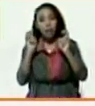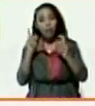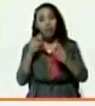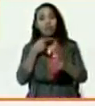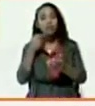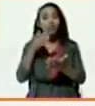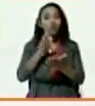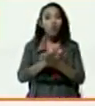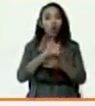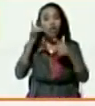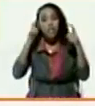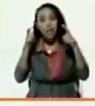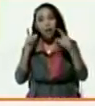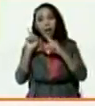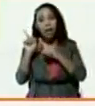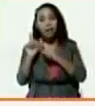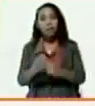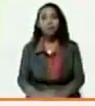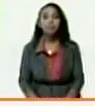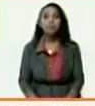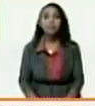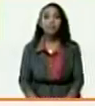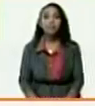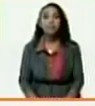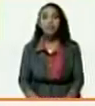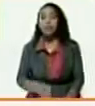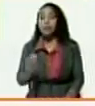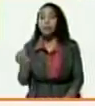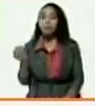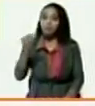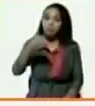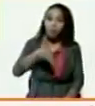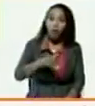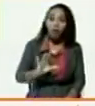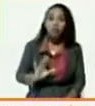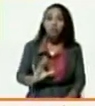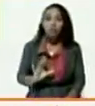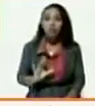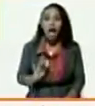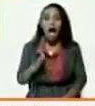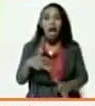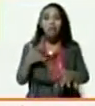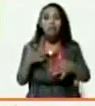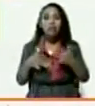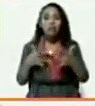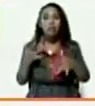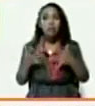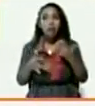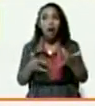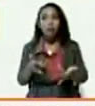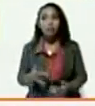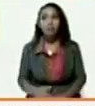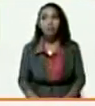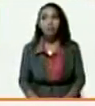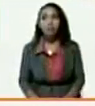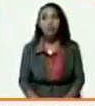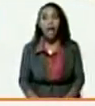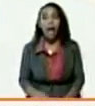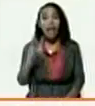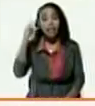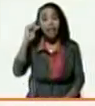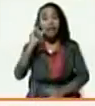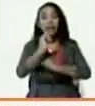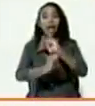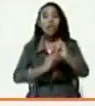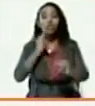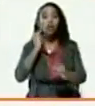de estos días al comandante, y además tenemos la actividad del Día Internacional